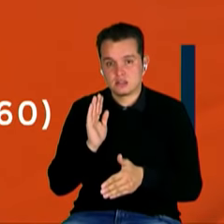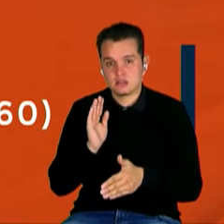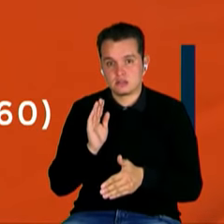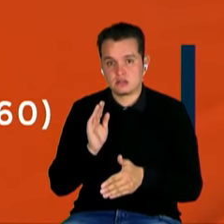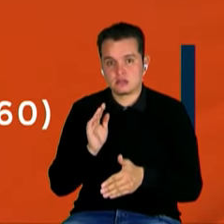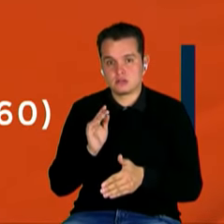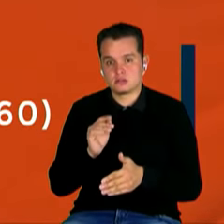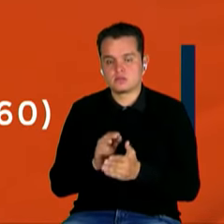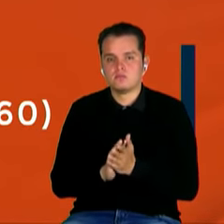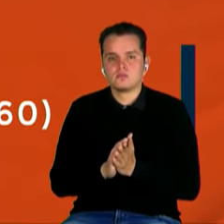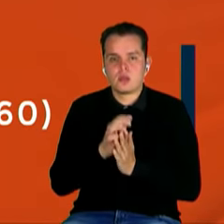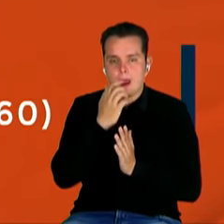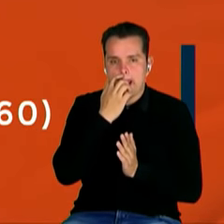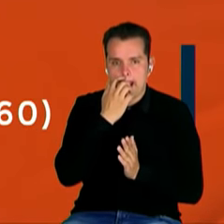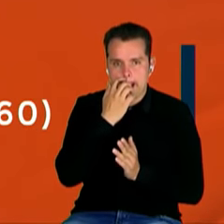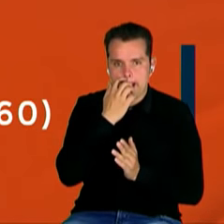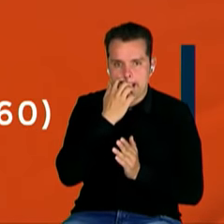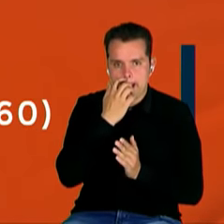12:1.